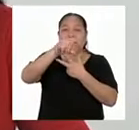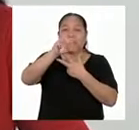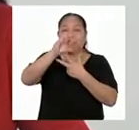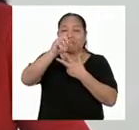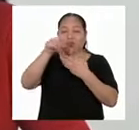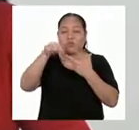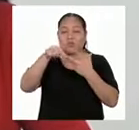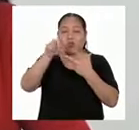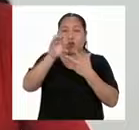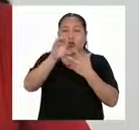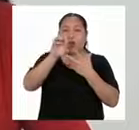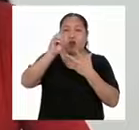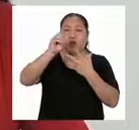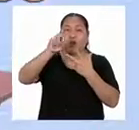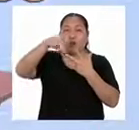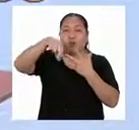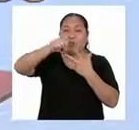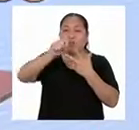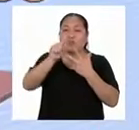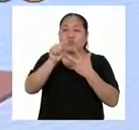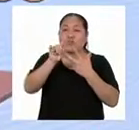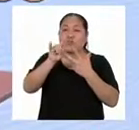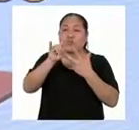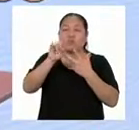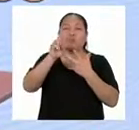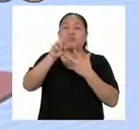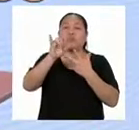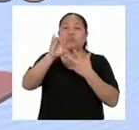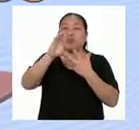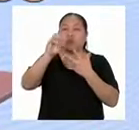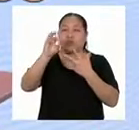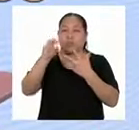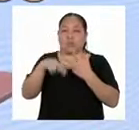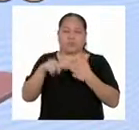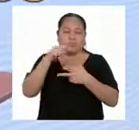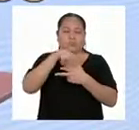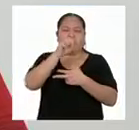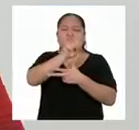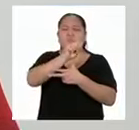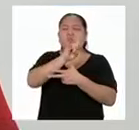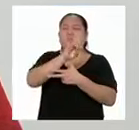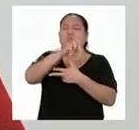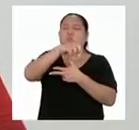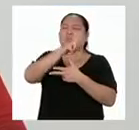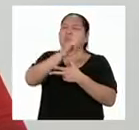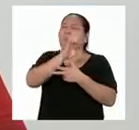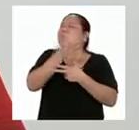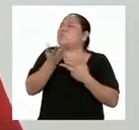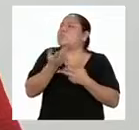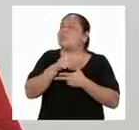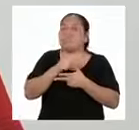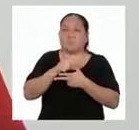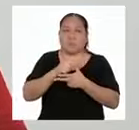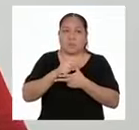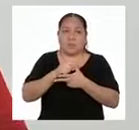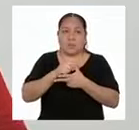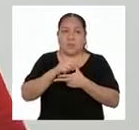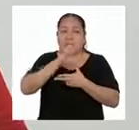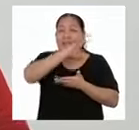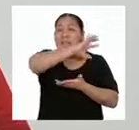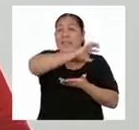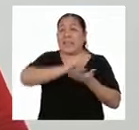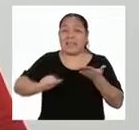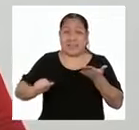la técnica de construcción. ¿En qué consiste la técnica de supresión? Consiste en